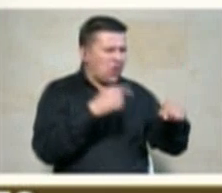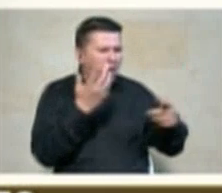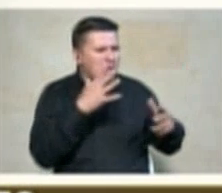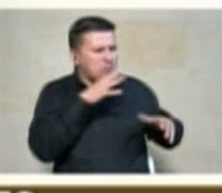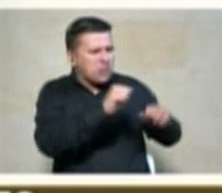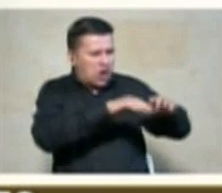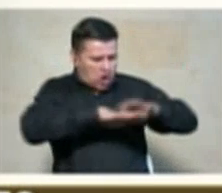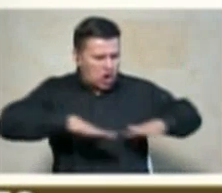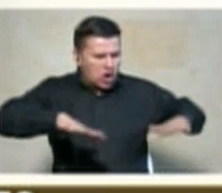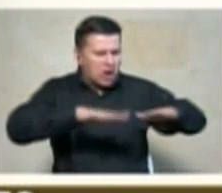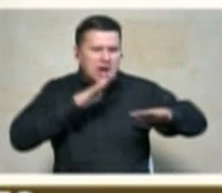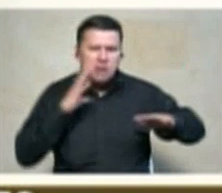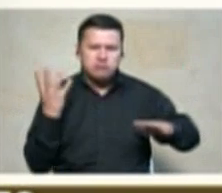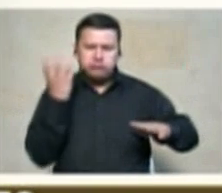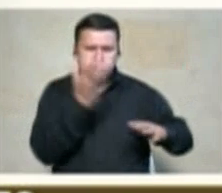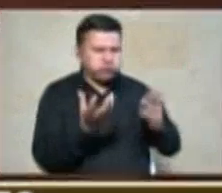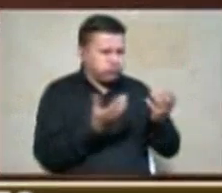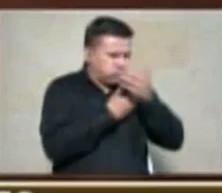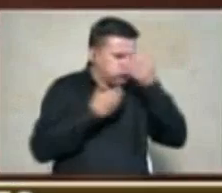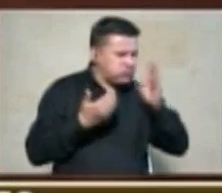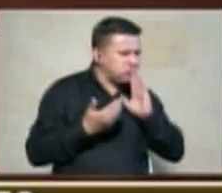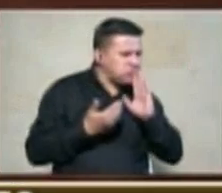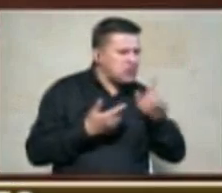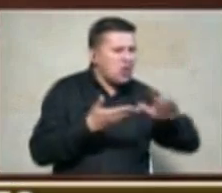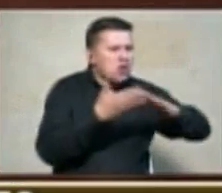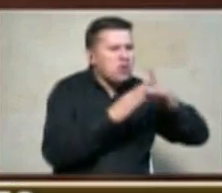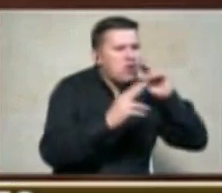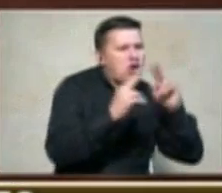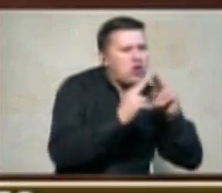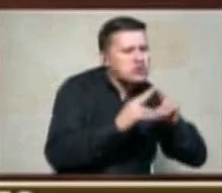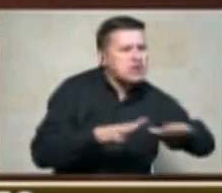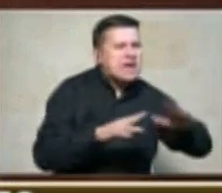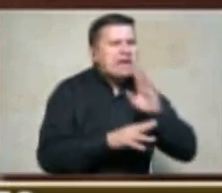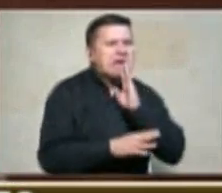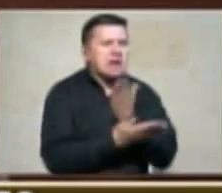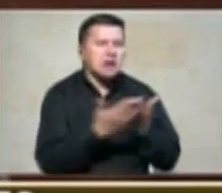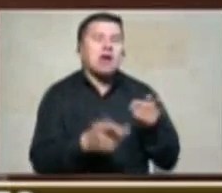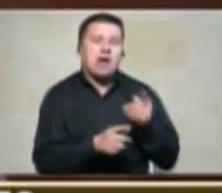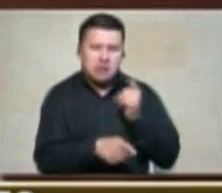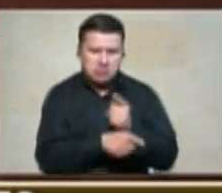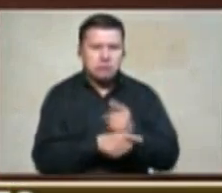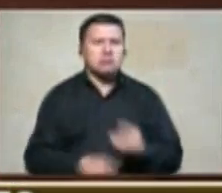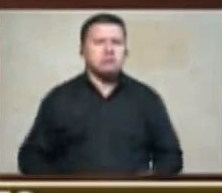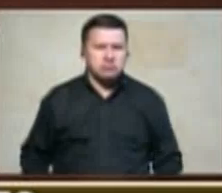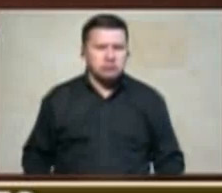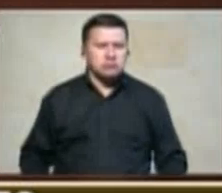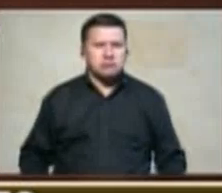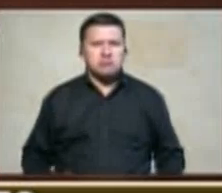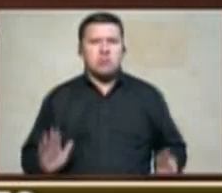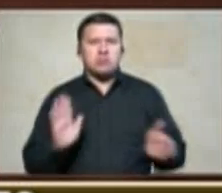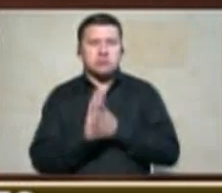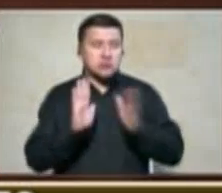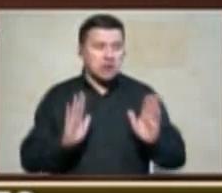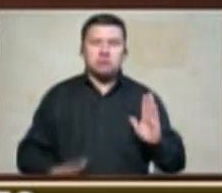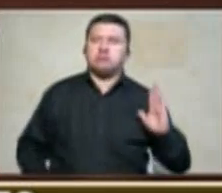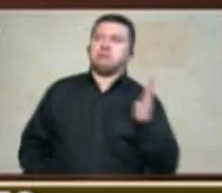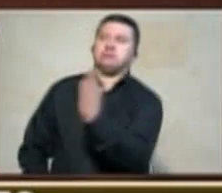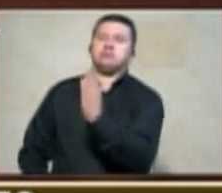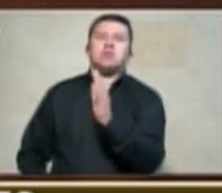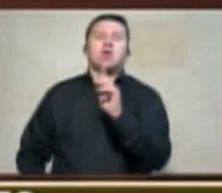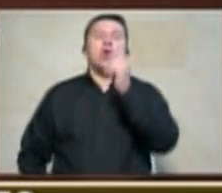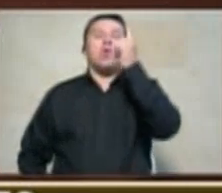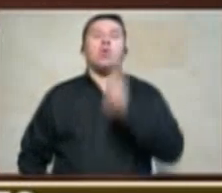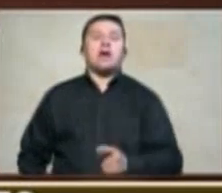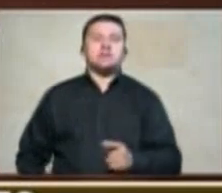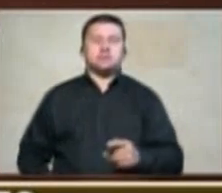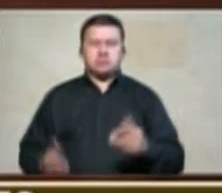2010, trabajado con la gente, con la comunidad. Y eso lo estampamos en algo que se le entrega al juez, la línea de